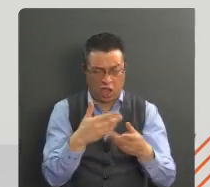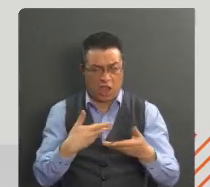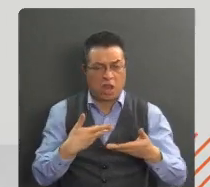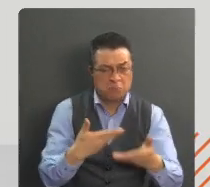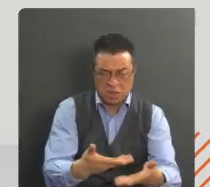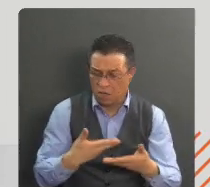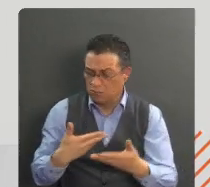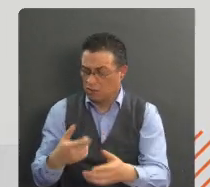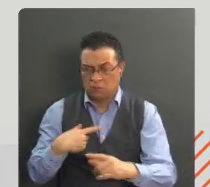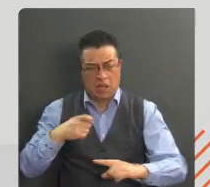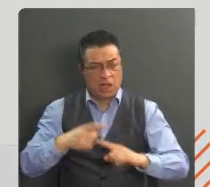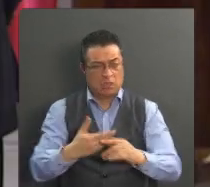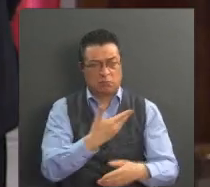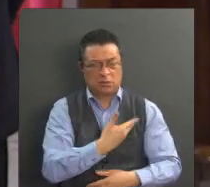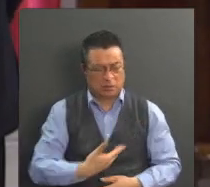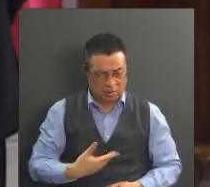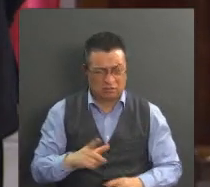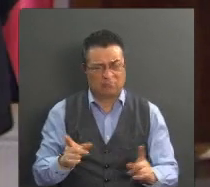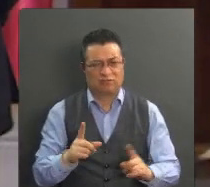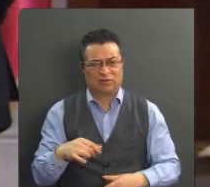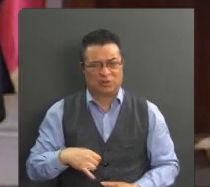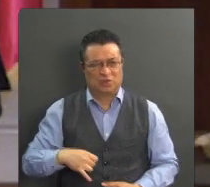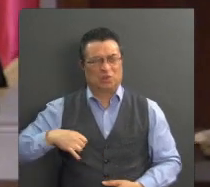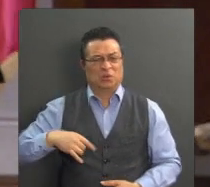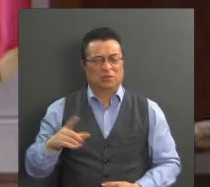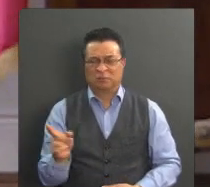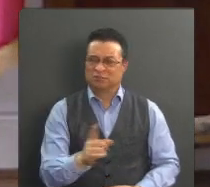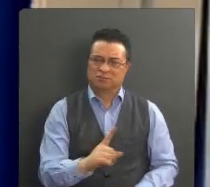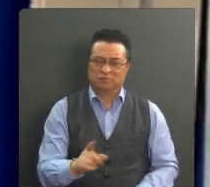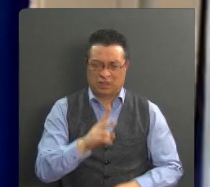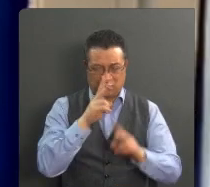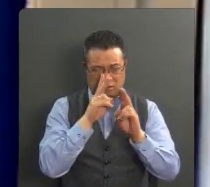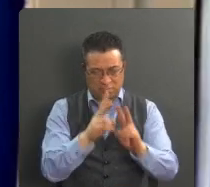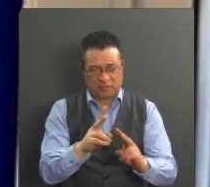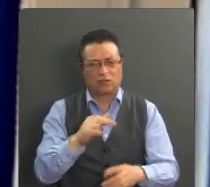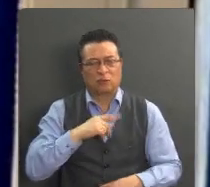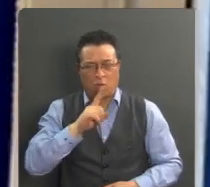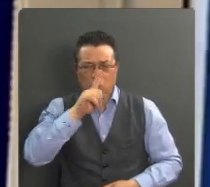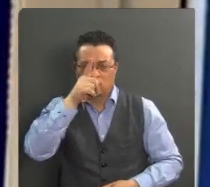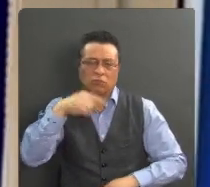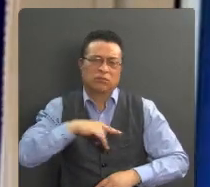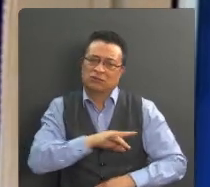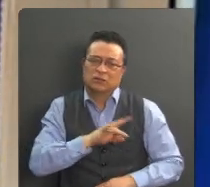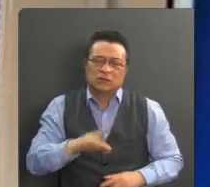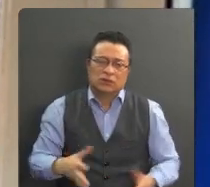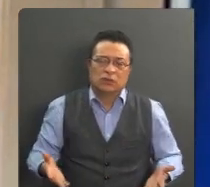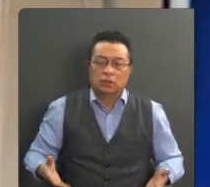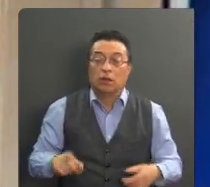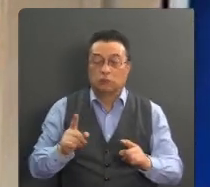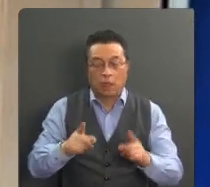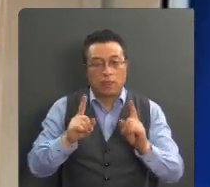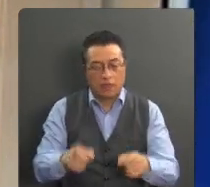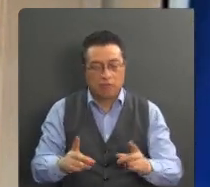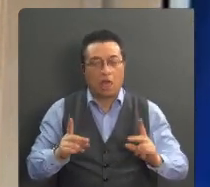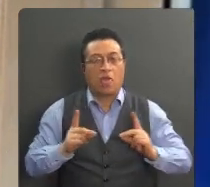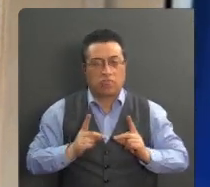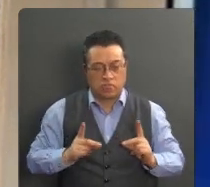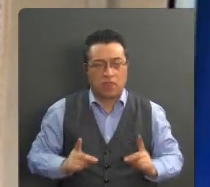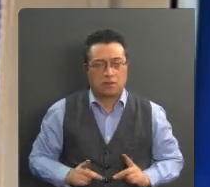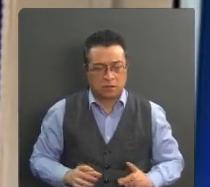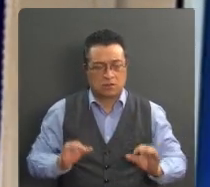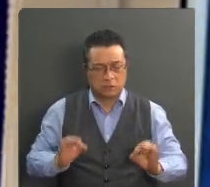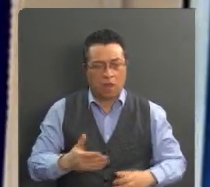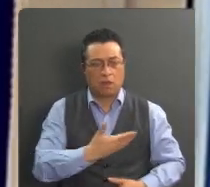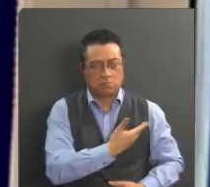los expresidentes no honra la tradición de respeto republicano. Se requiere dignidad presidencial y